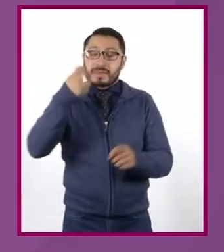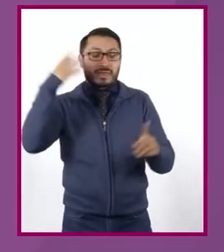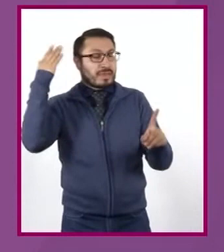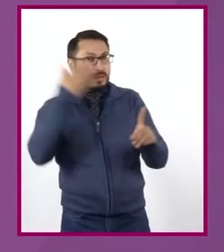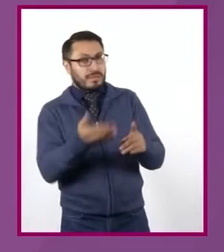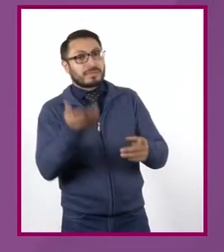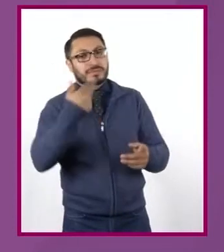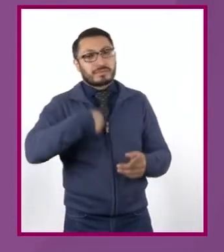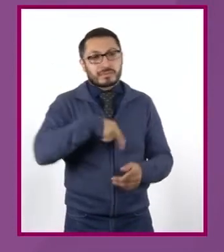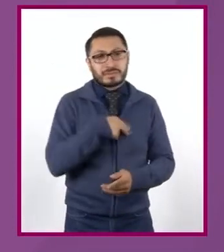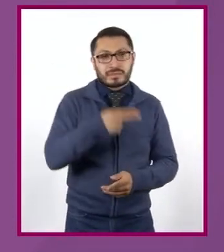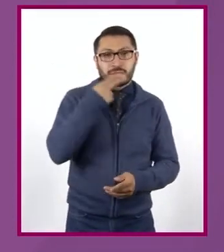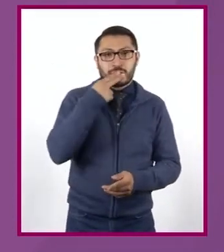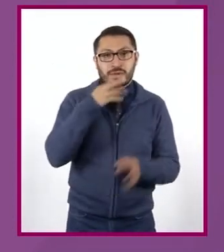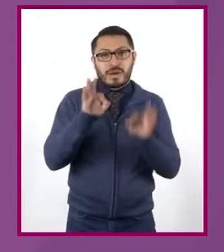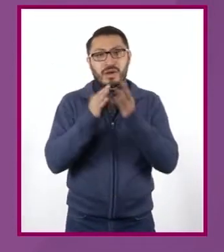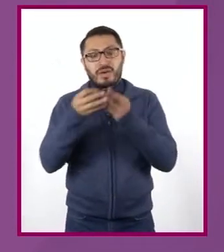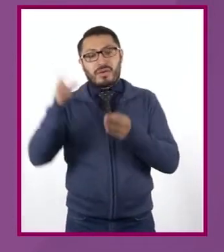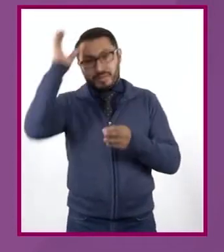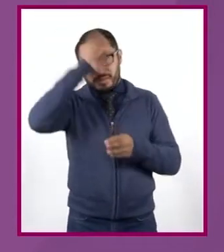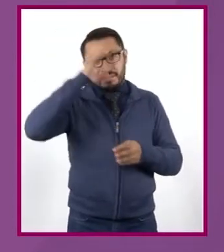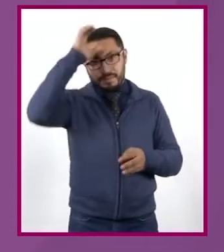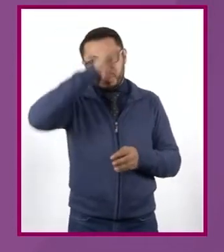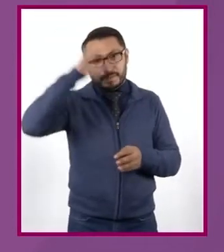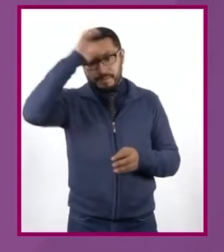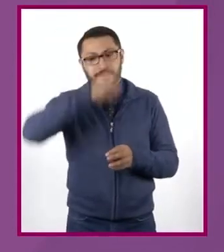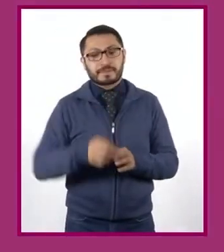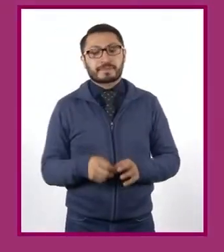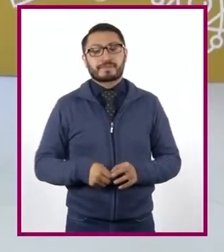nos apoyamos en modelos científicos.